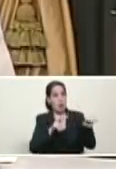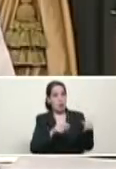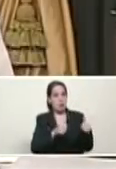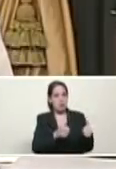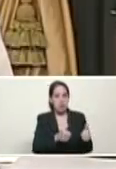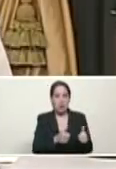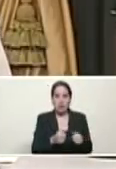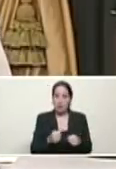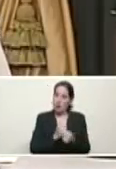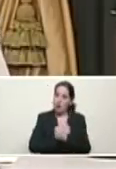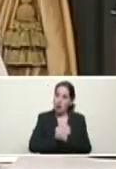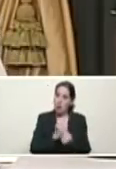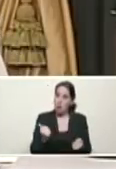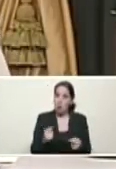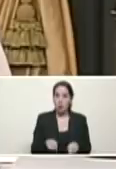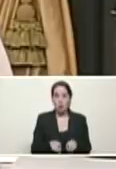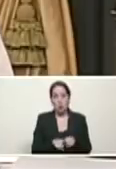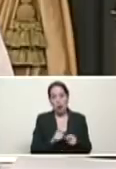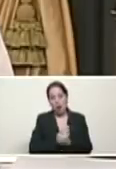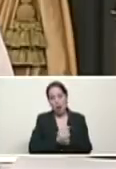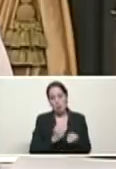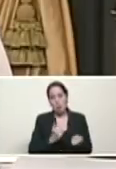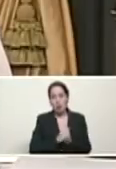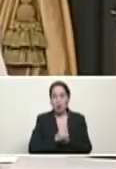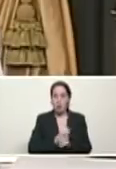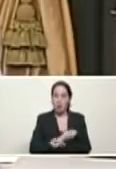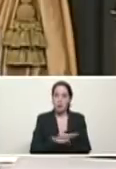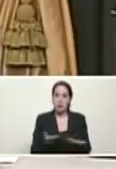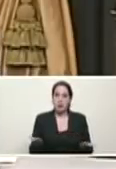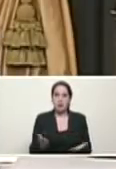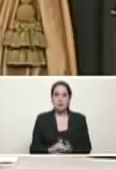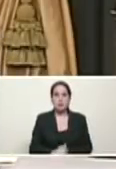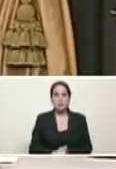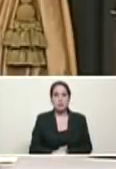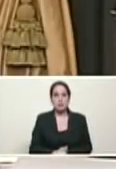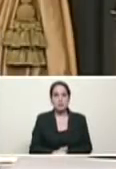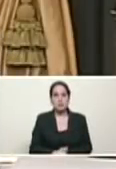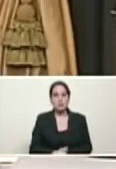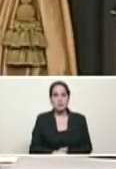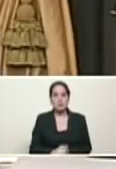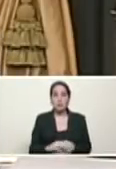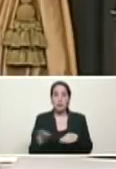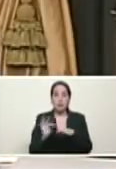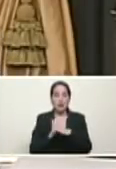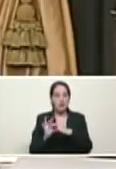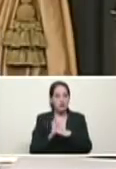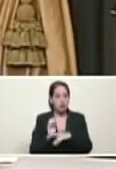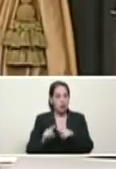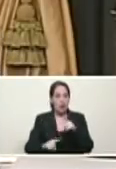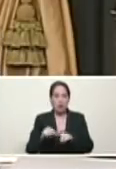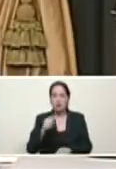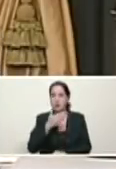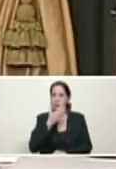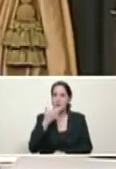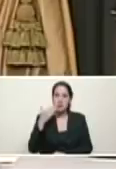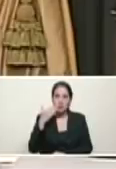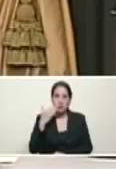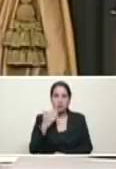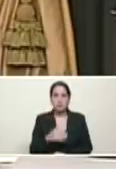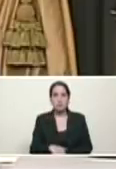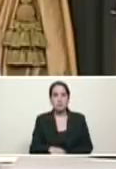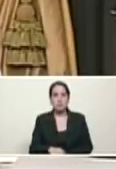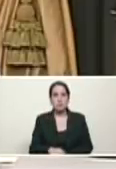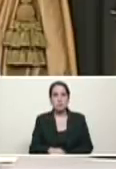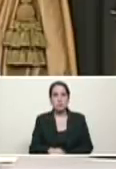Amor, amor y más amor, para que las cosas funcionen mejor, para que las cosas funcionen